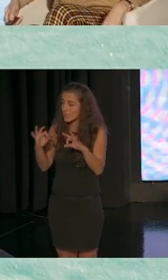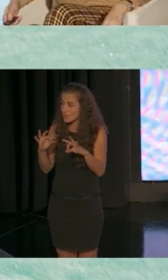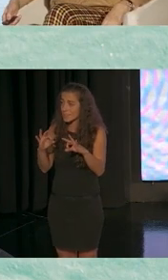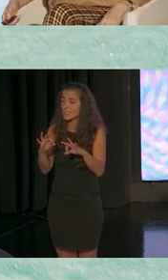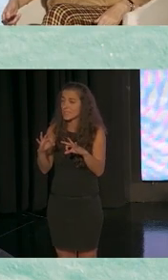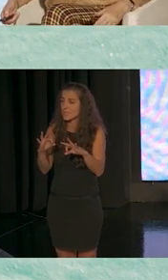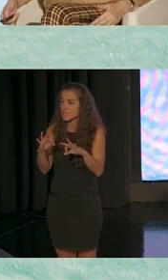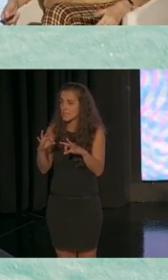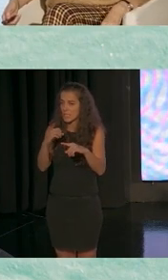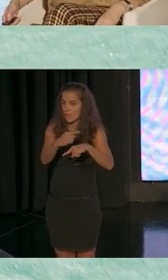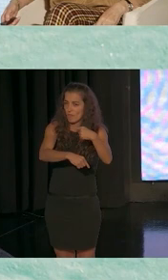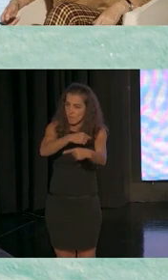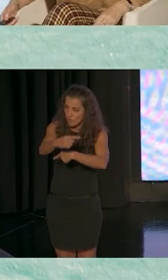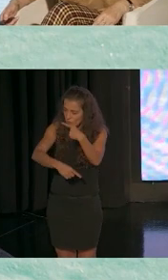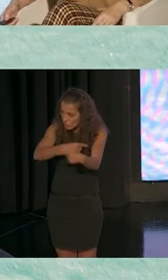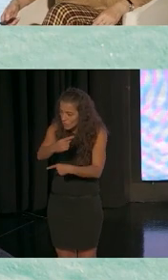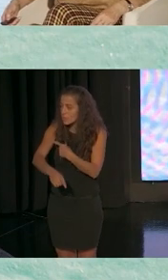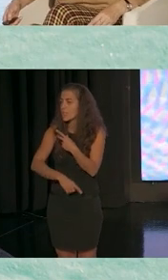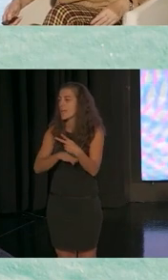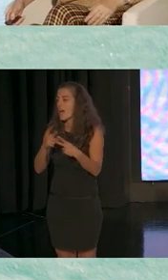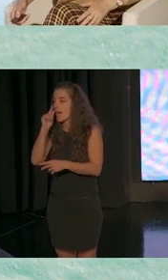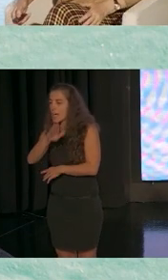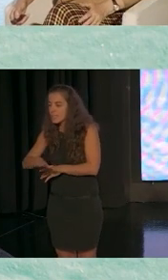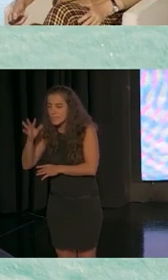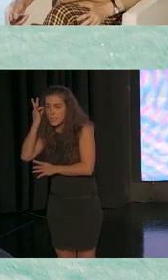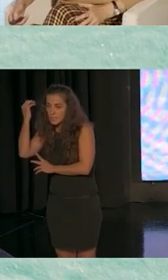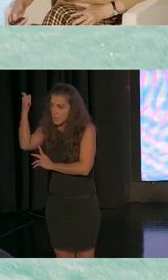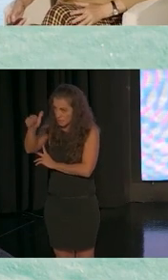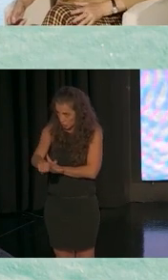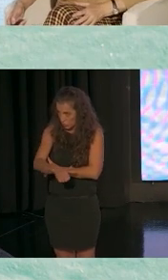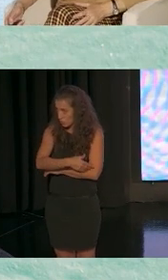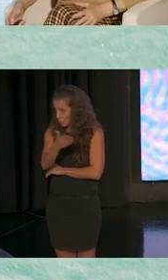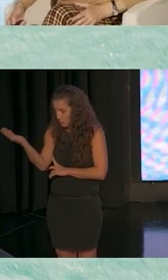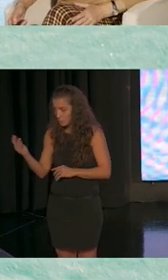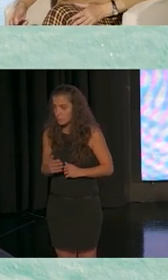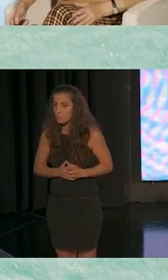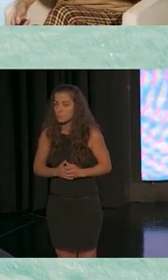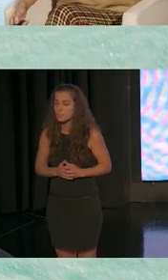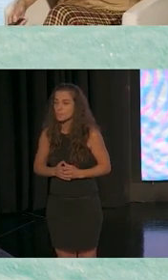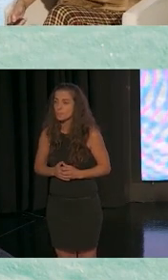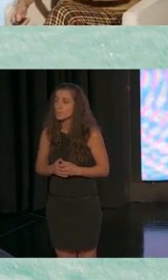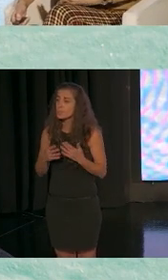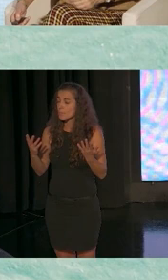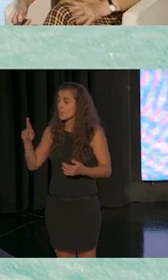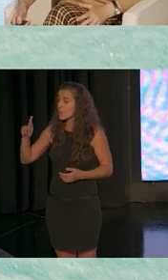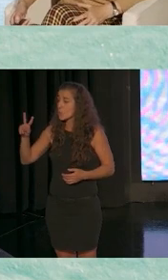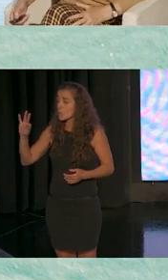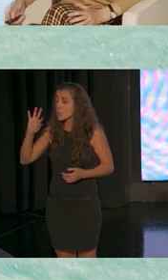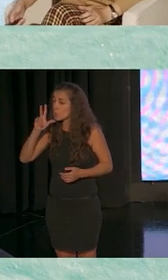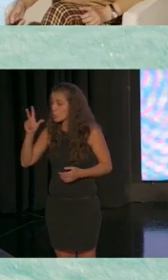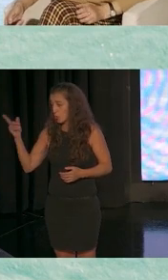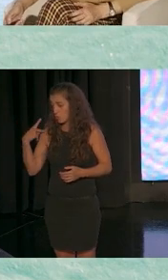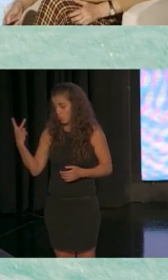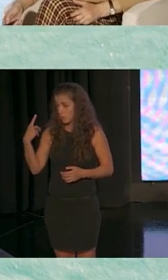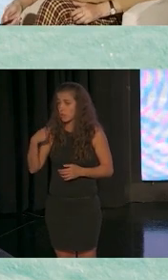de de familias y en miles de niños y de y de niñas no eh Ruz y yo desde la